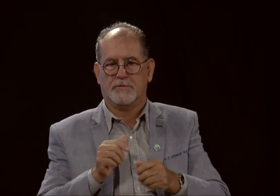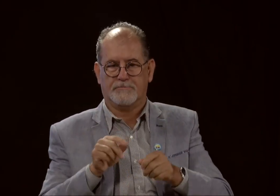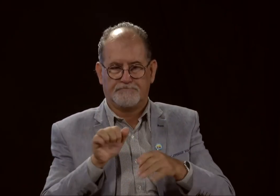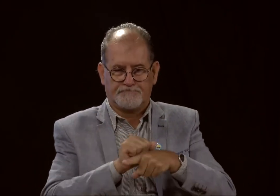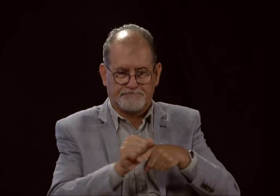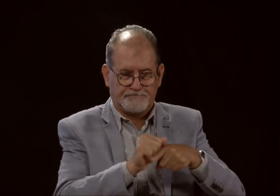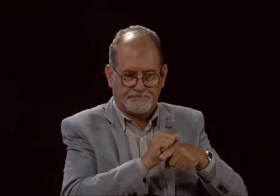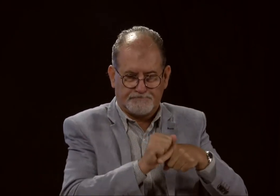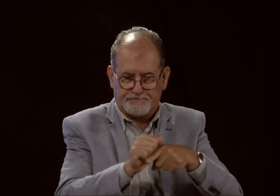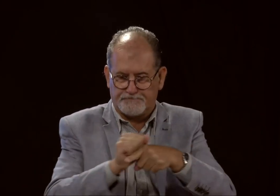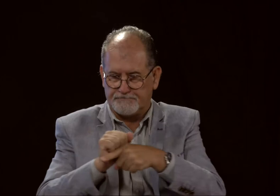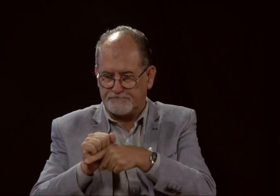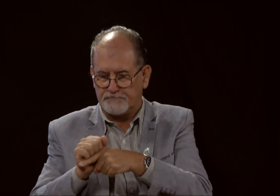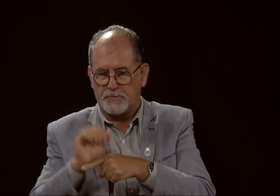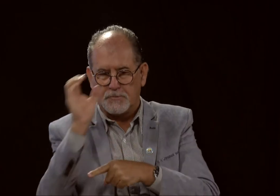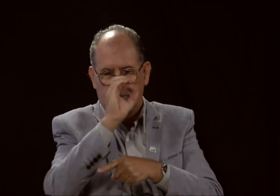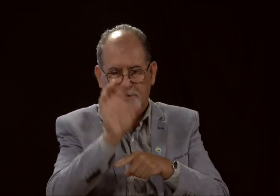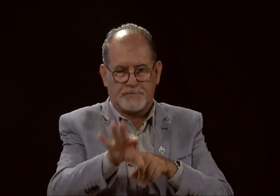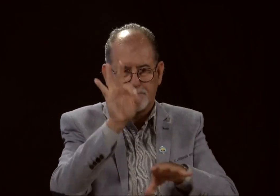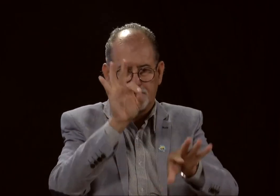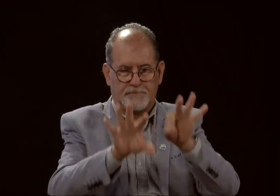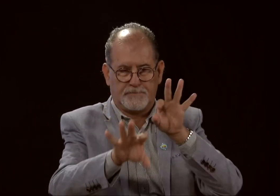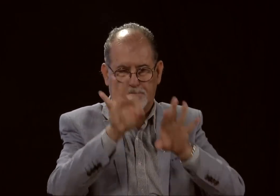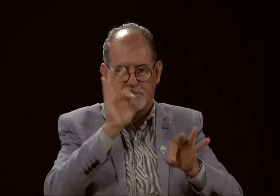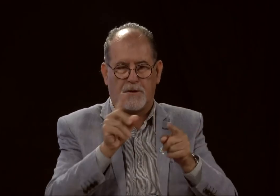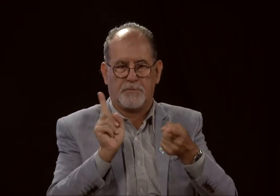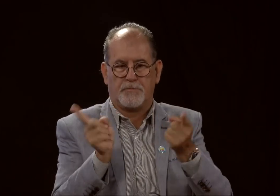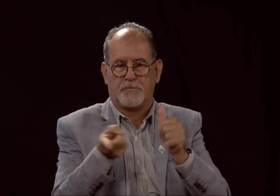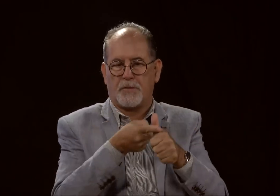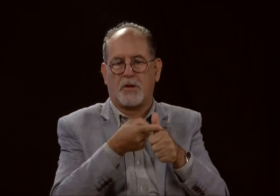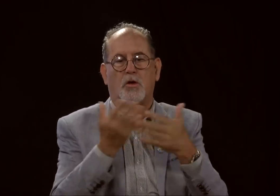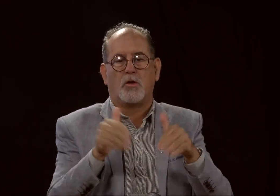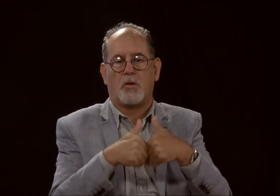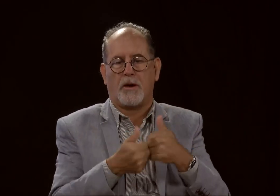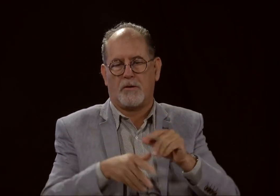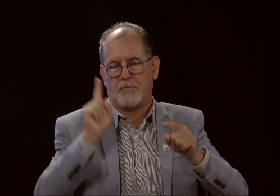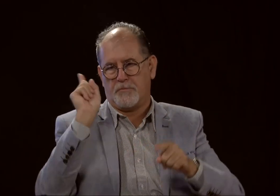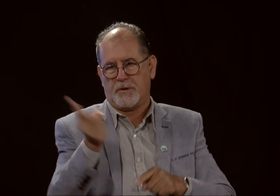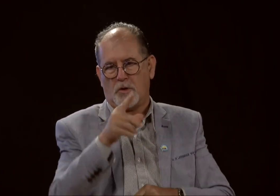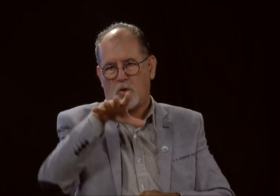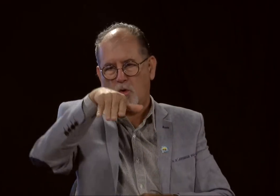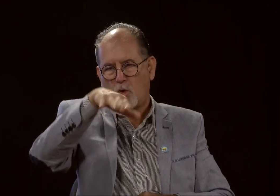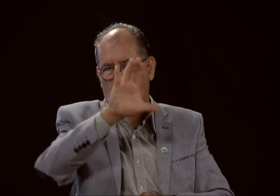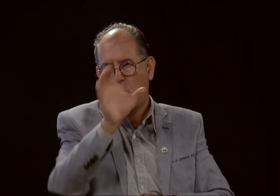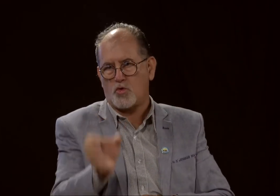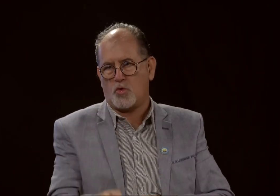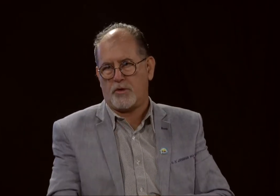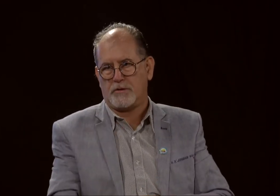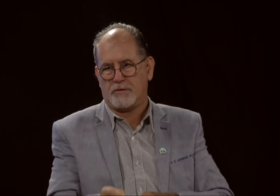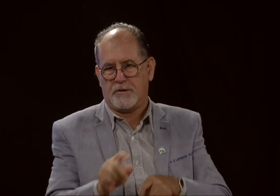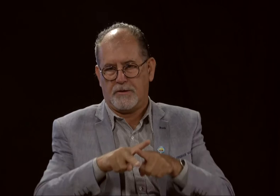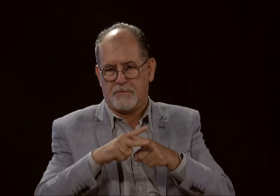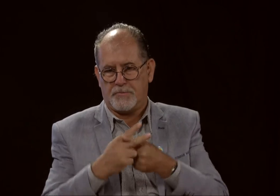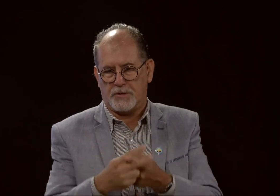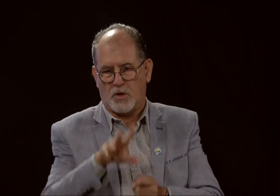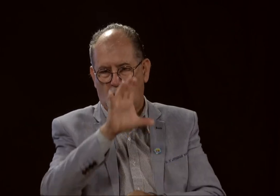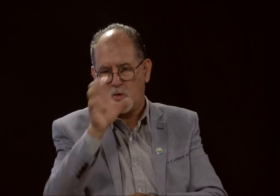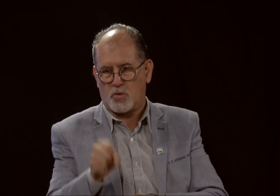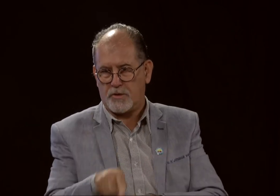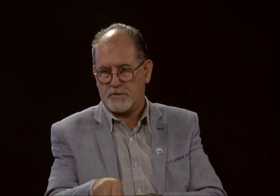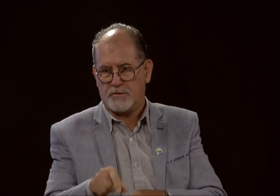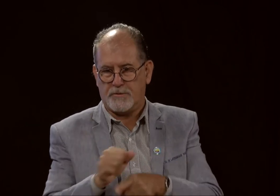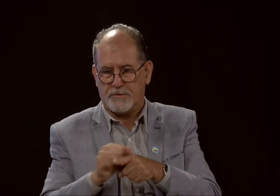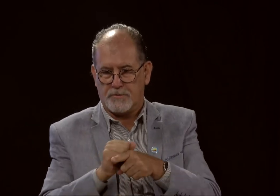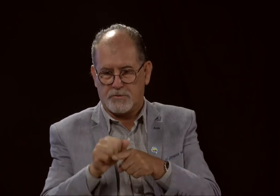favoreció el alto rendimiento. La práctica, buscar, seleccionar. Entonces, nosotros tenemos